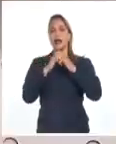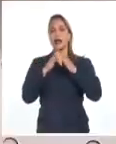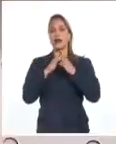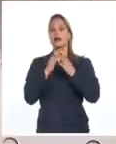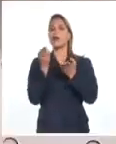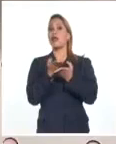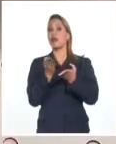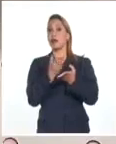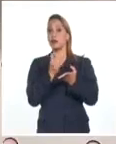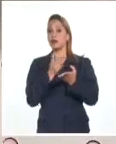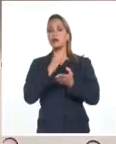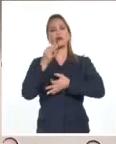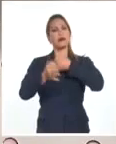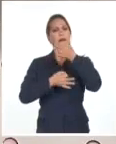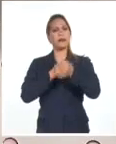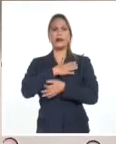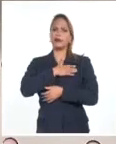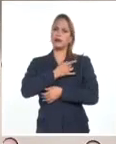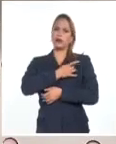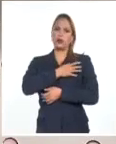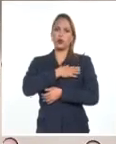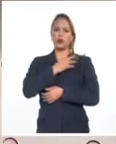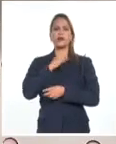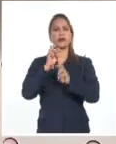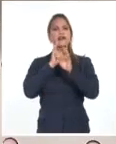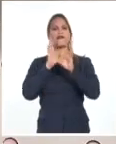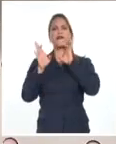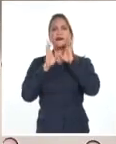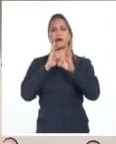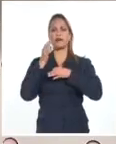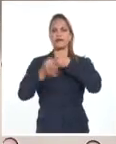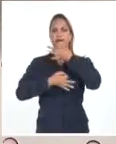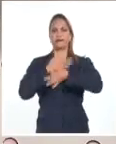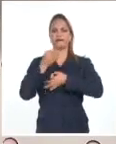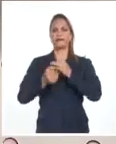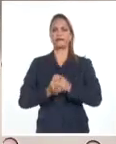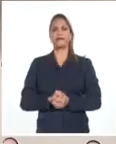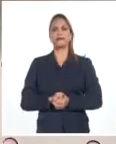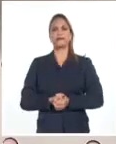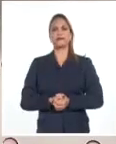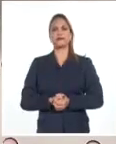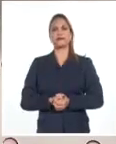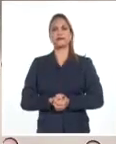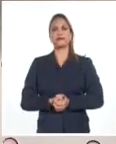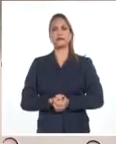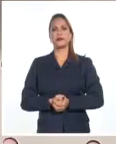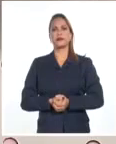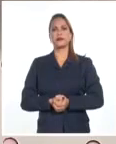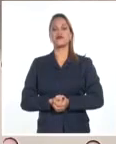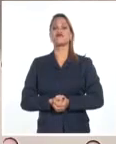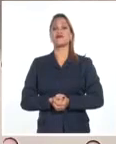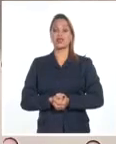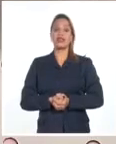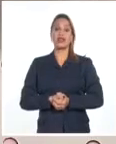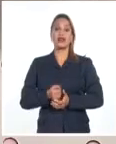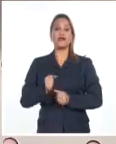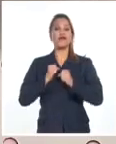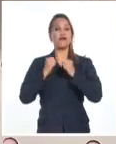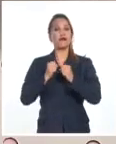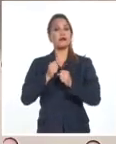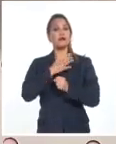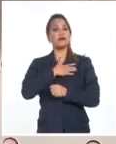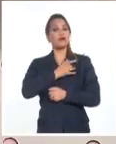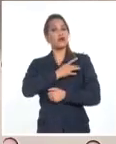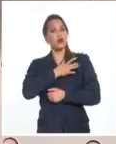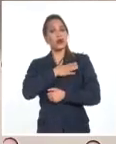Estudios también expresa su dolor en su perfil oficial de Facebook. Sin dudas o sin lugar a dudas, es un duro golpe para el movimiento